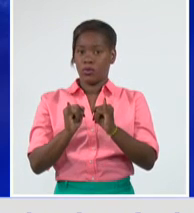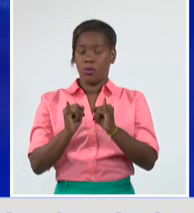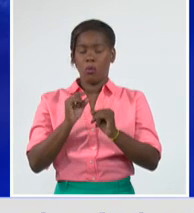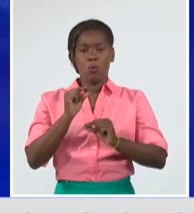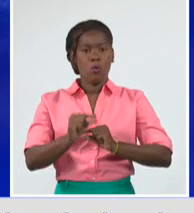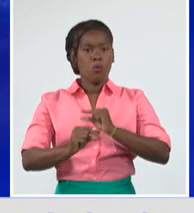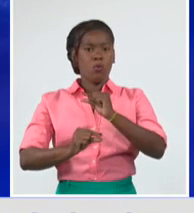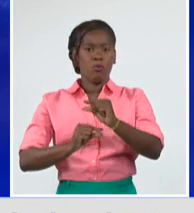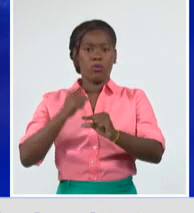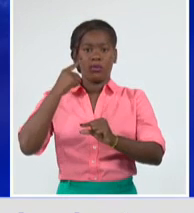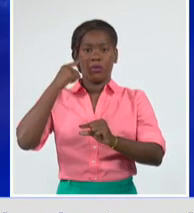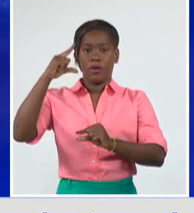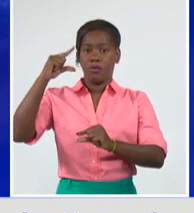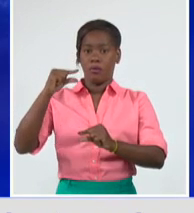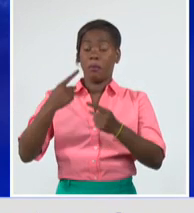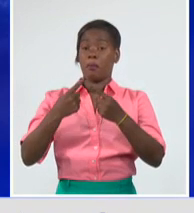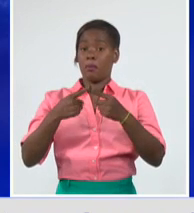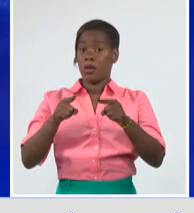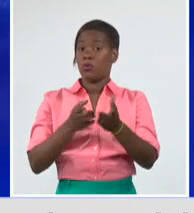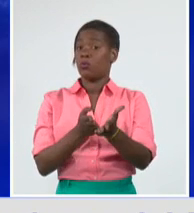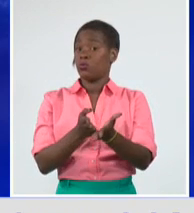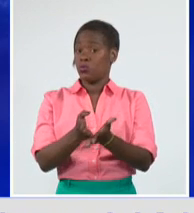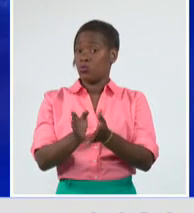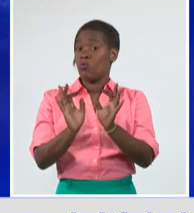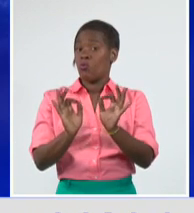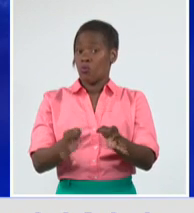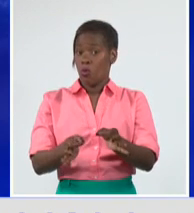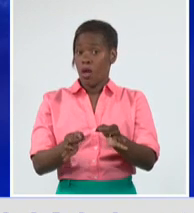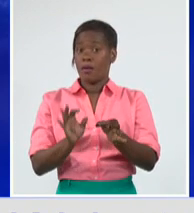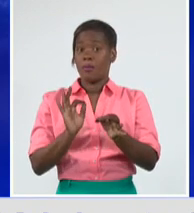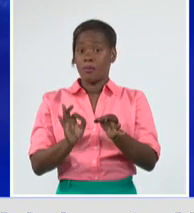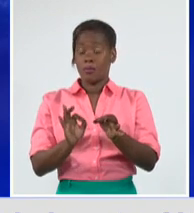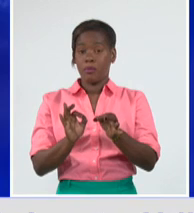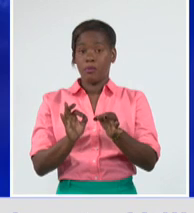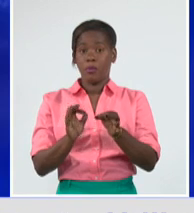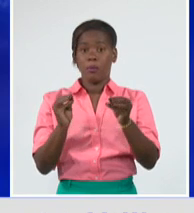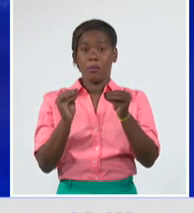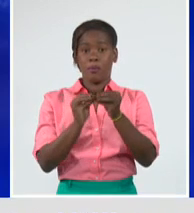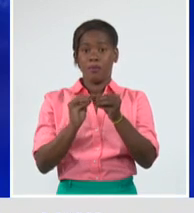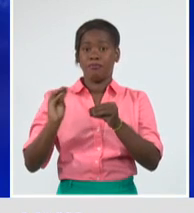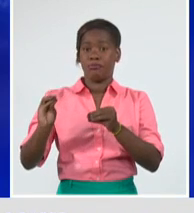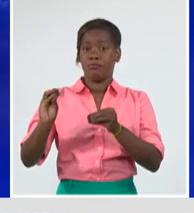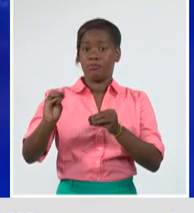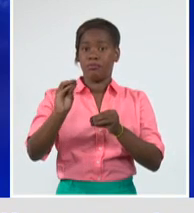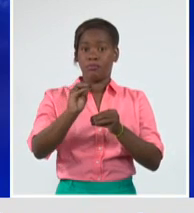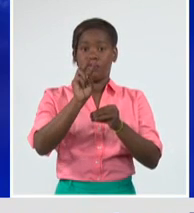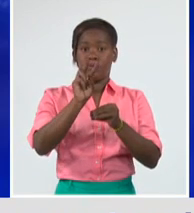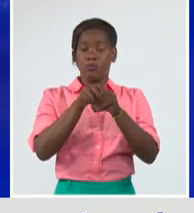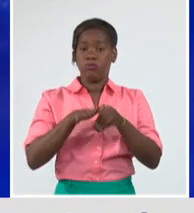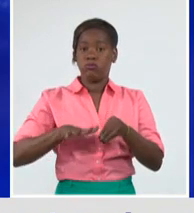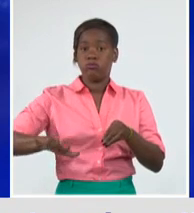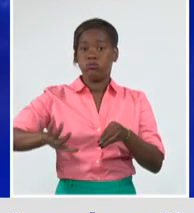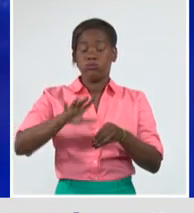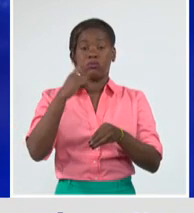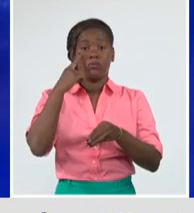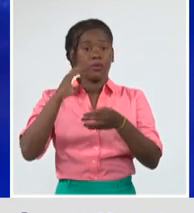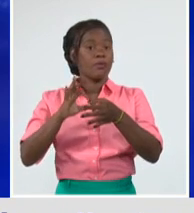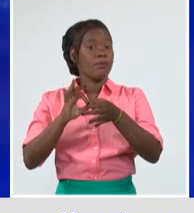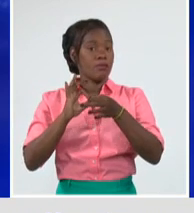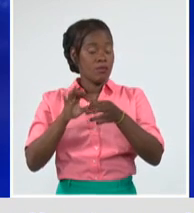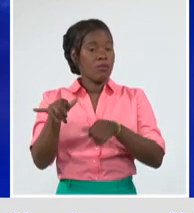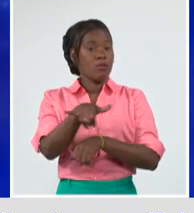todavía alto, con una fuerte transmisión, con una afectación importante por el número de